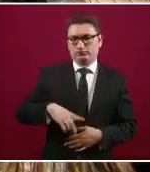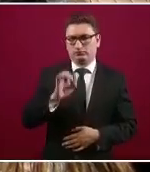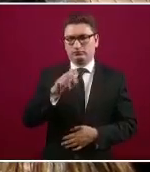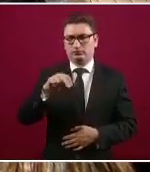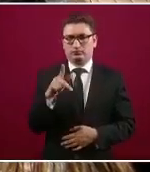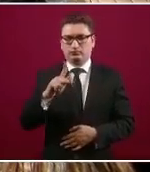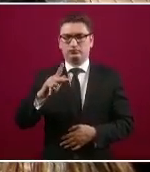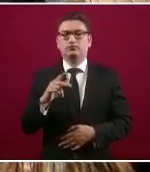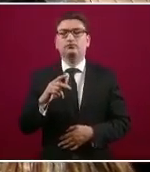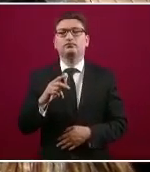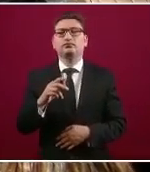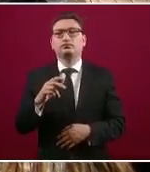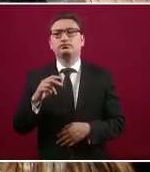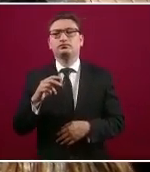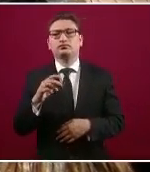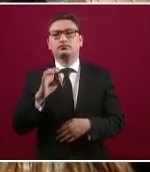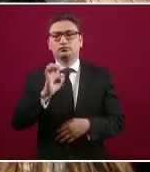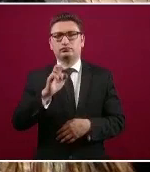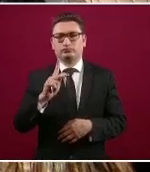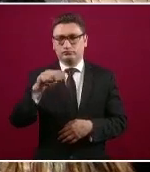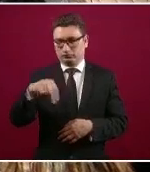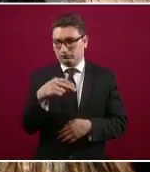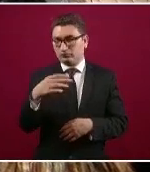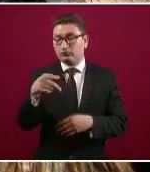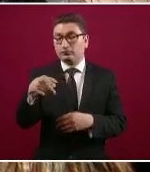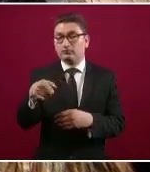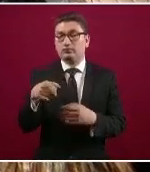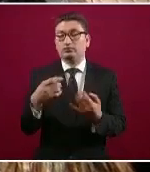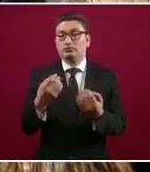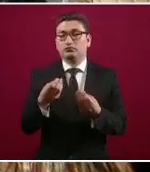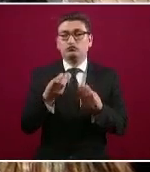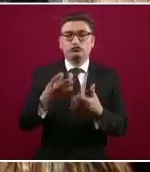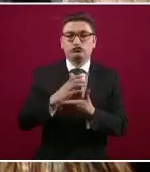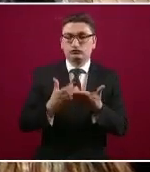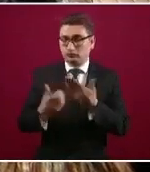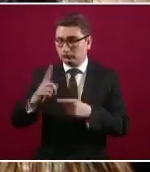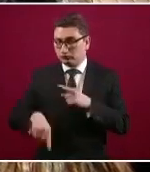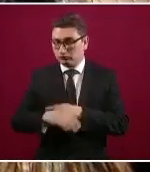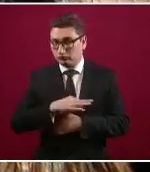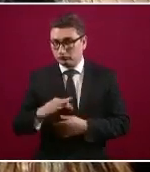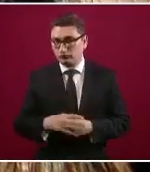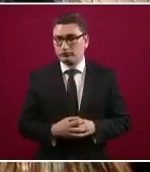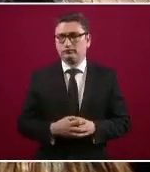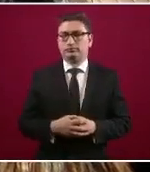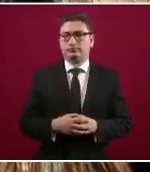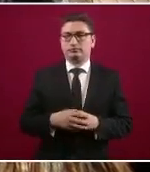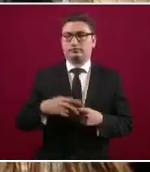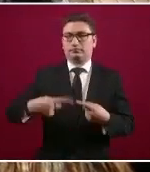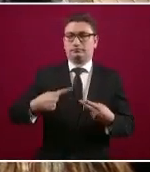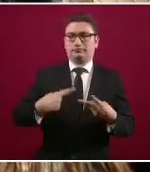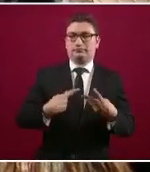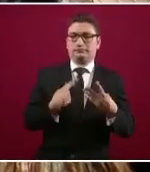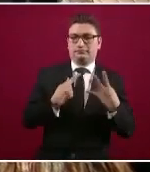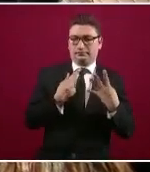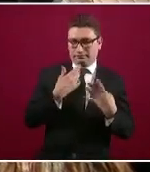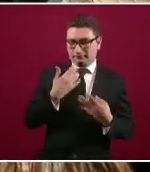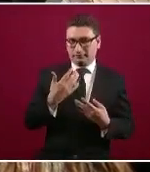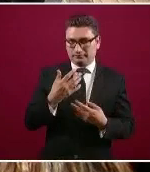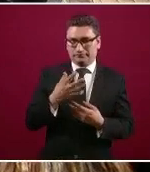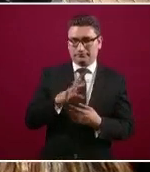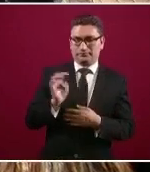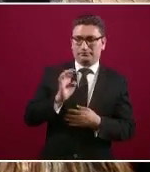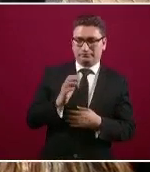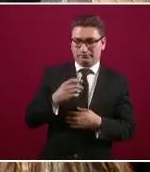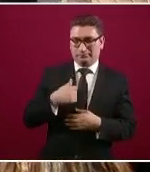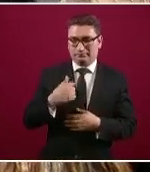de presas y ríos de aguas dulces. Bueno, fueron como 400 preguntas y perdí mi apuesta porque dije que iba a